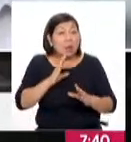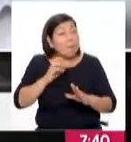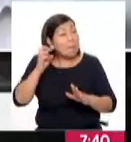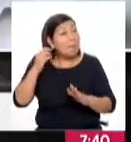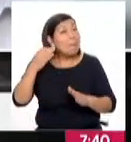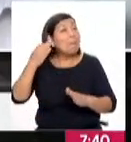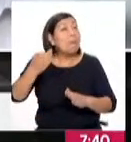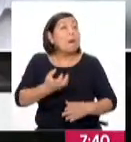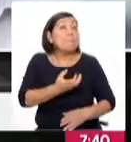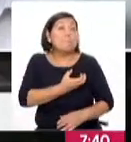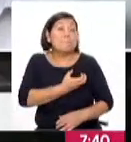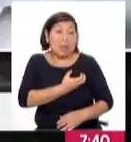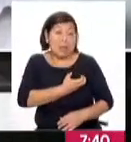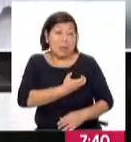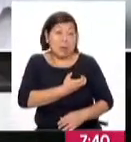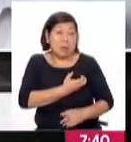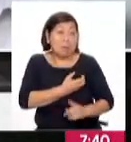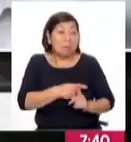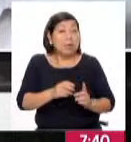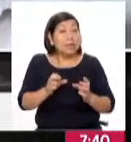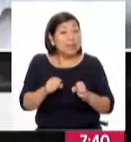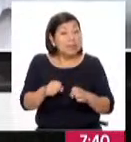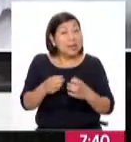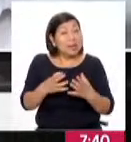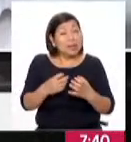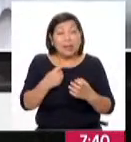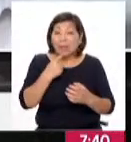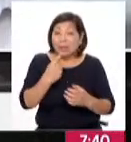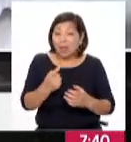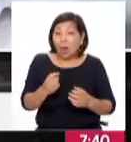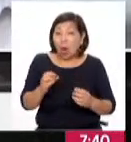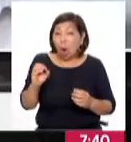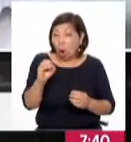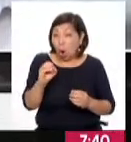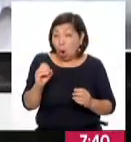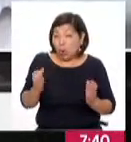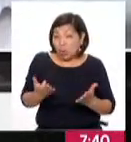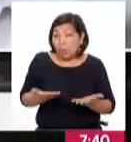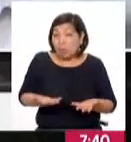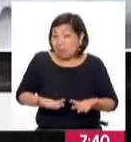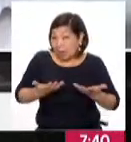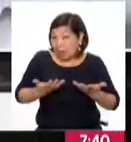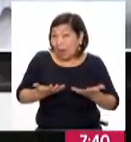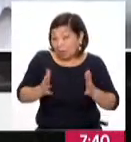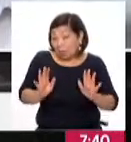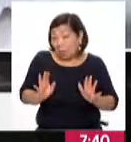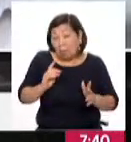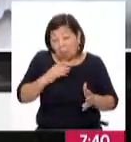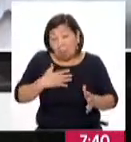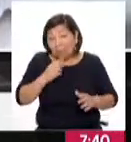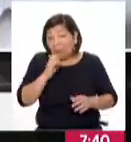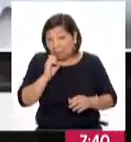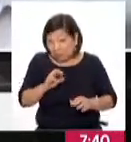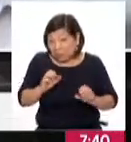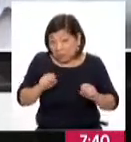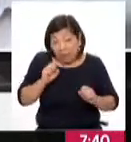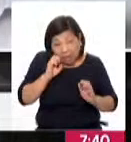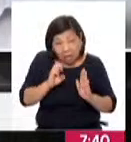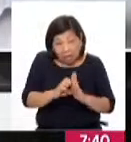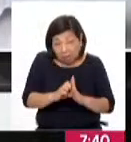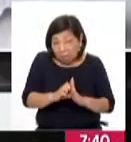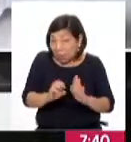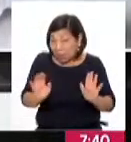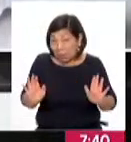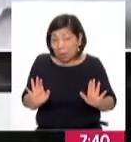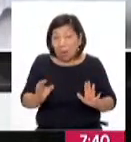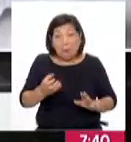una prohibición a mayo lo que quiere decir es que el otoño va a ser caliente no podríamos decirlo de alguna manera Pero eso no quiere